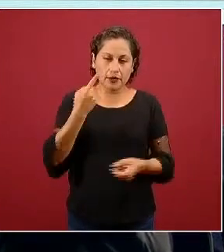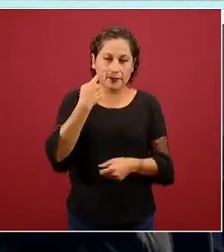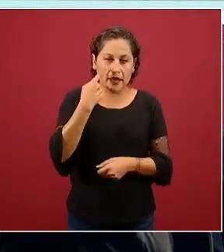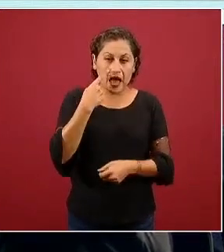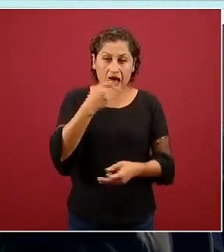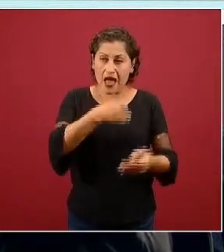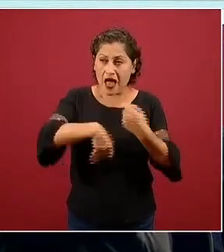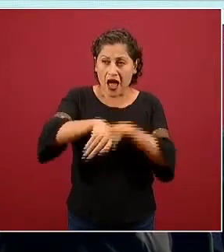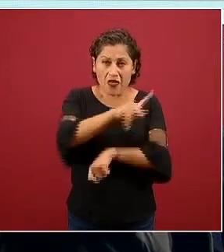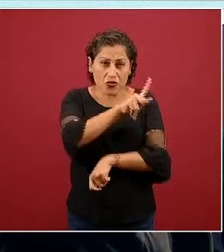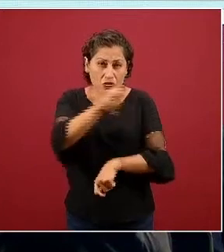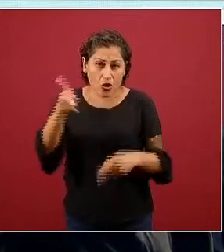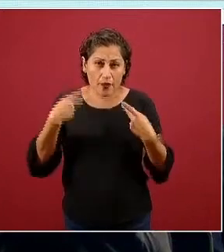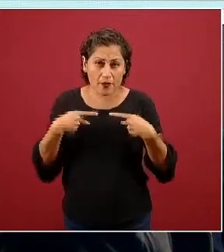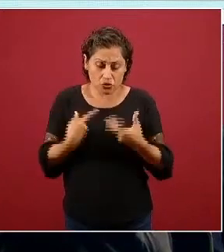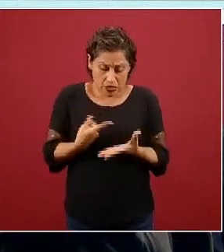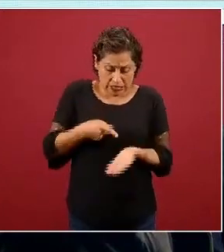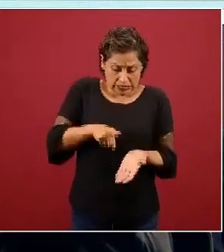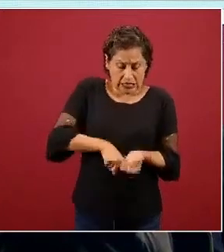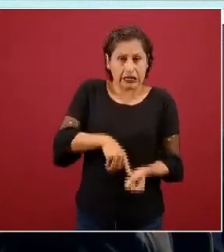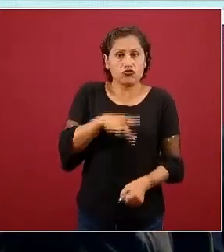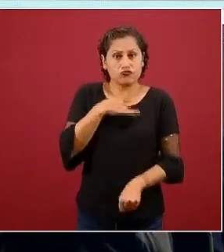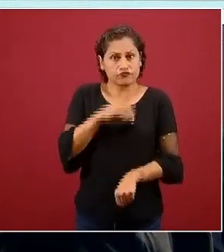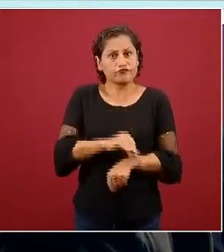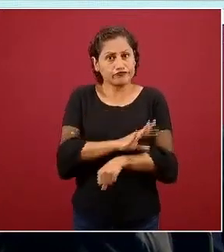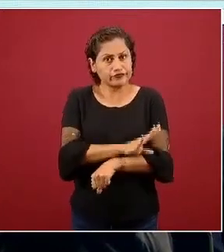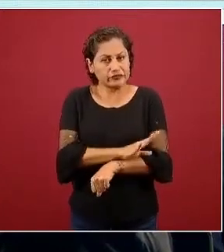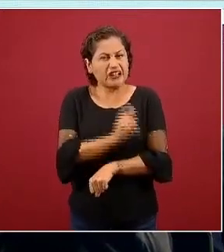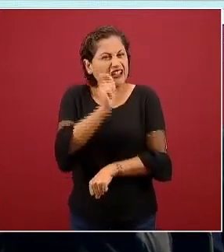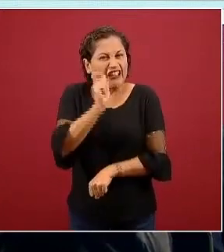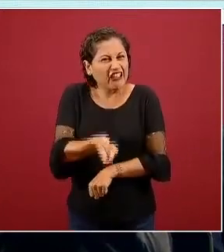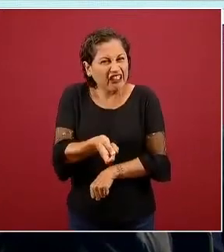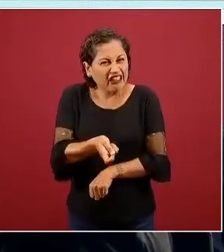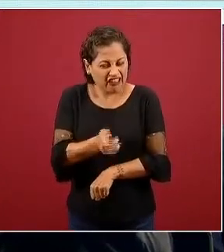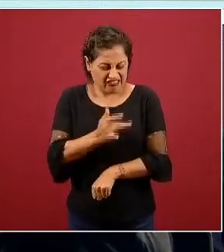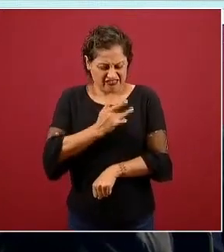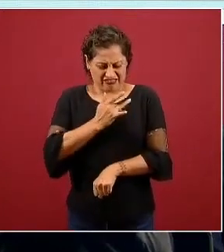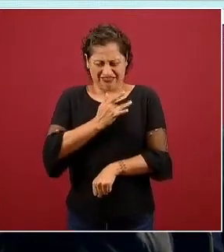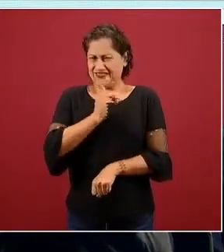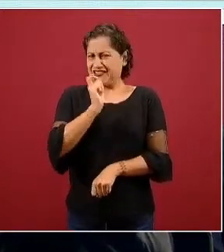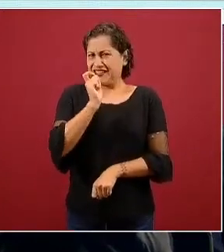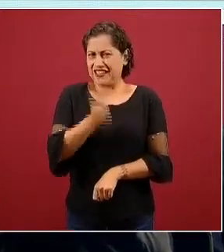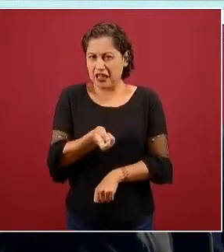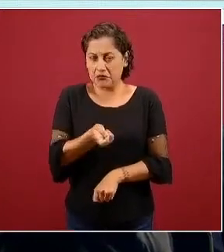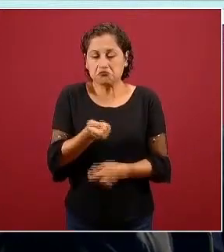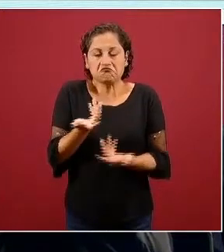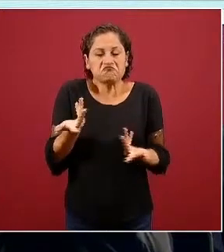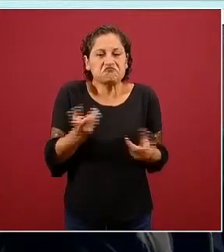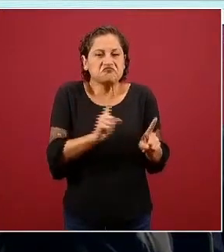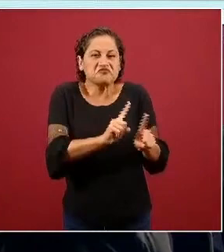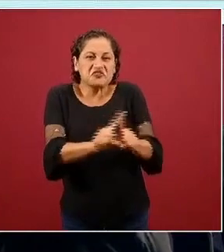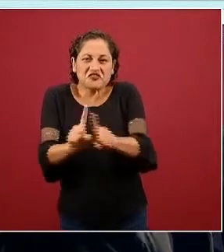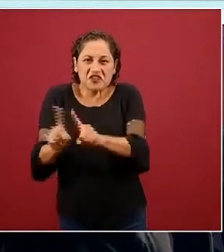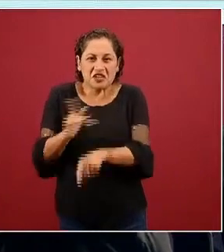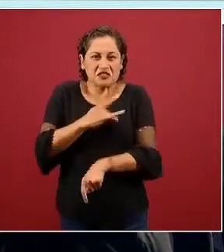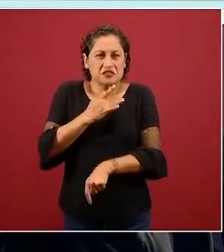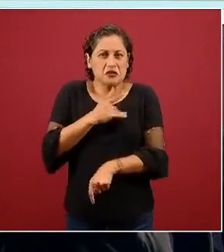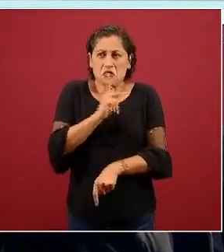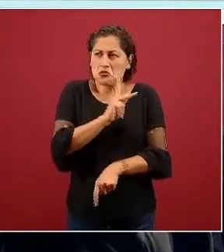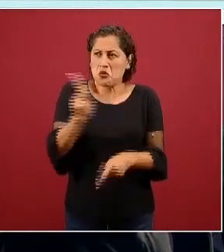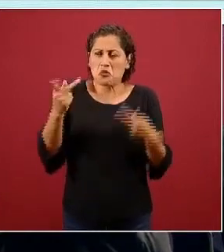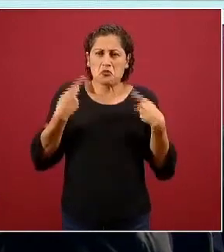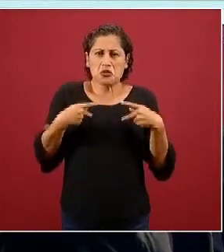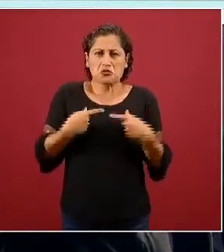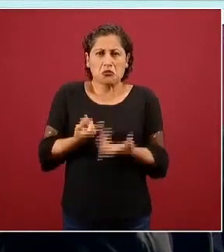tenemos emociones. Las emociones yo las definiría como todos estos sentimientos que los seres humanos